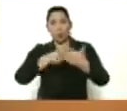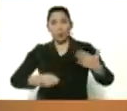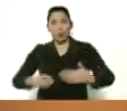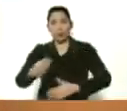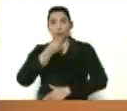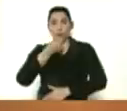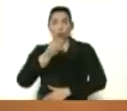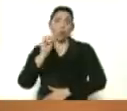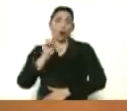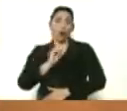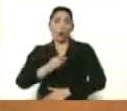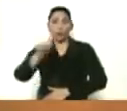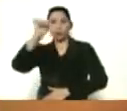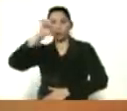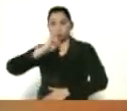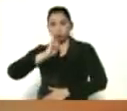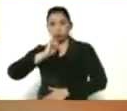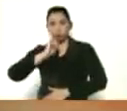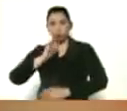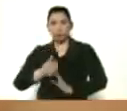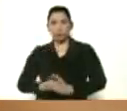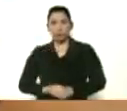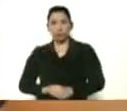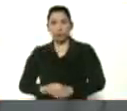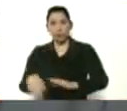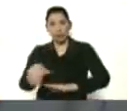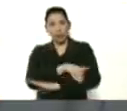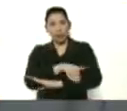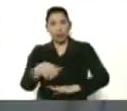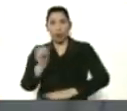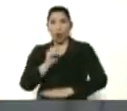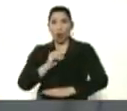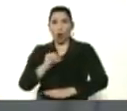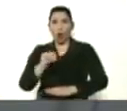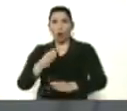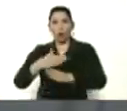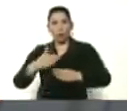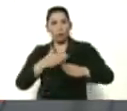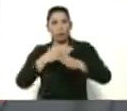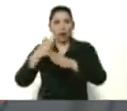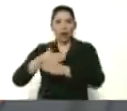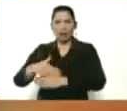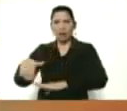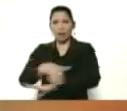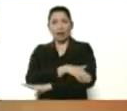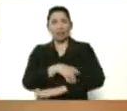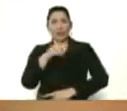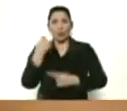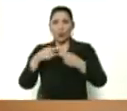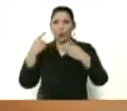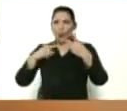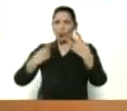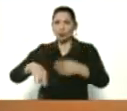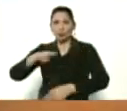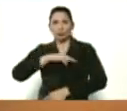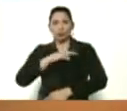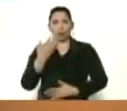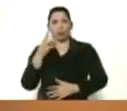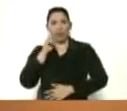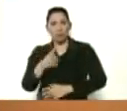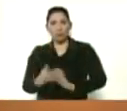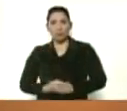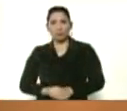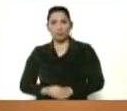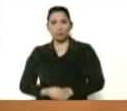o consuman líquidos en la calle, o que compartan, o en la calle, porque esas son cosas que digamos que ya